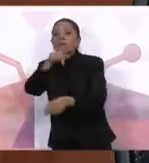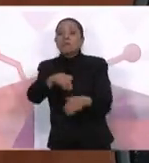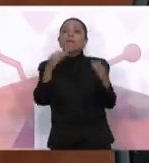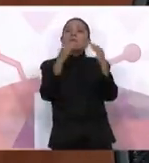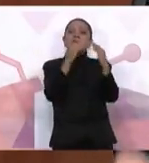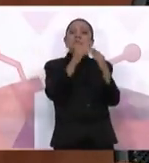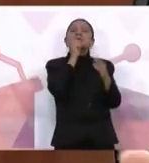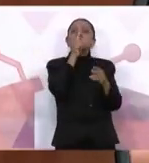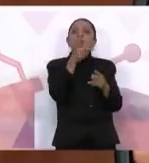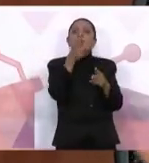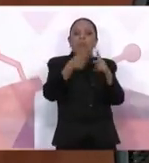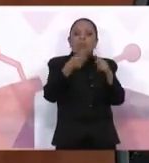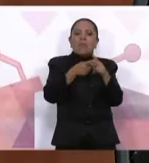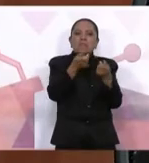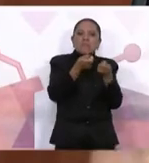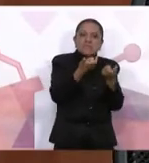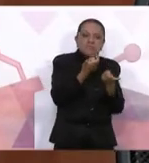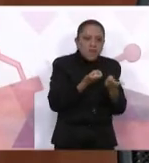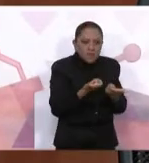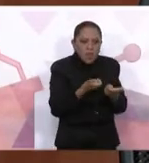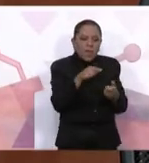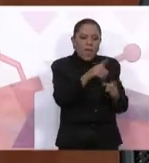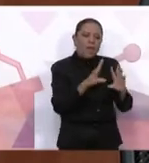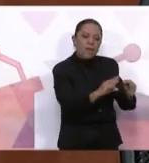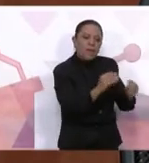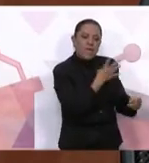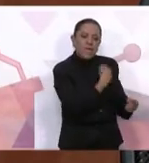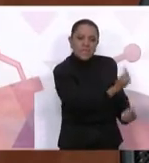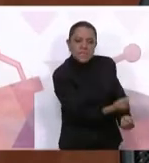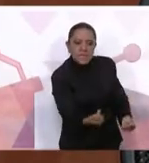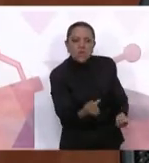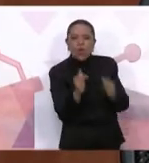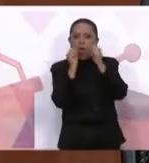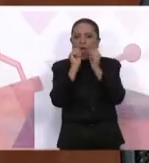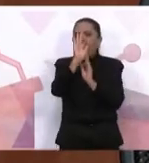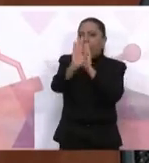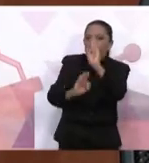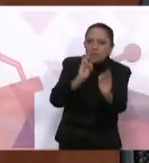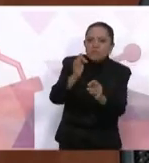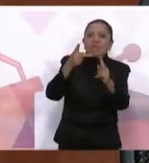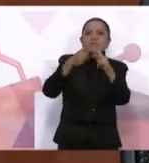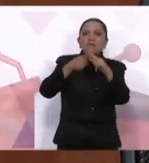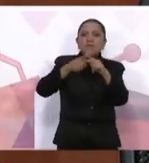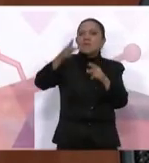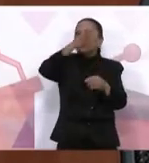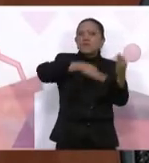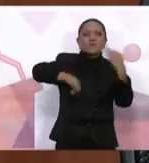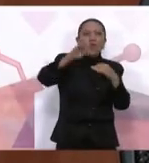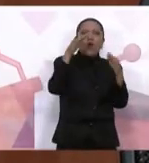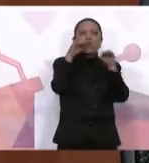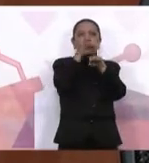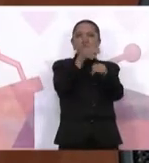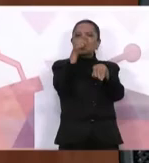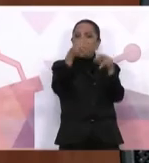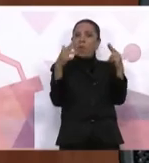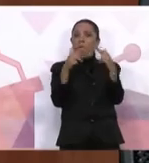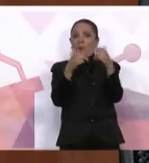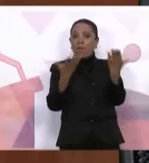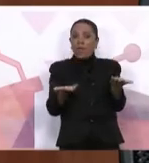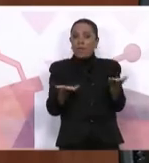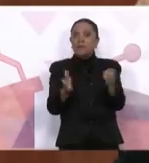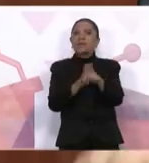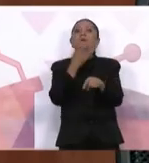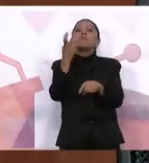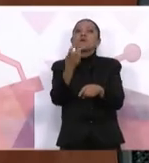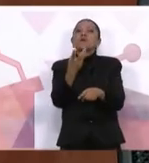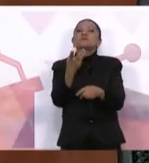esos recursos es la que cría los hijos es la que atiende y administra todo todo lo que tiene que ver con el lugar en ese sentido no solamente hay que hacer